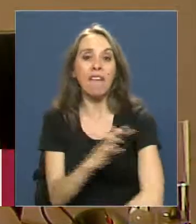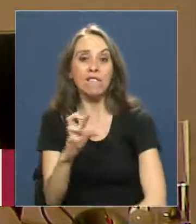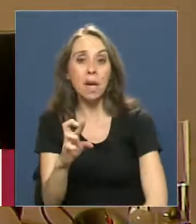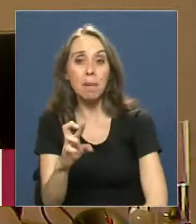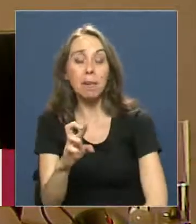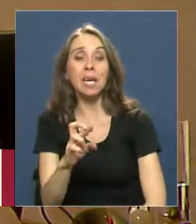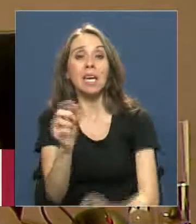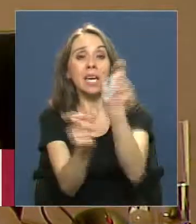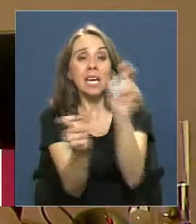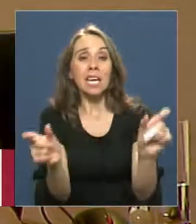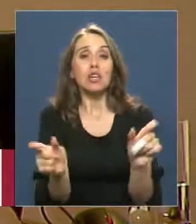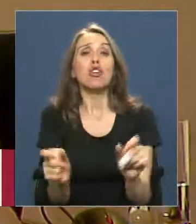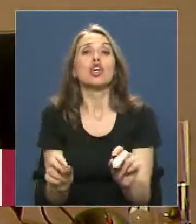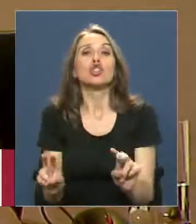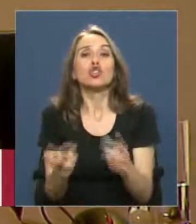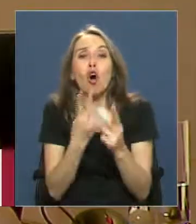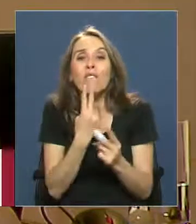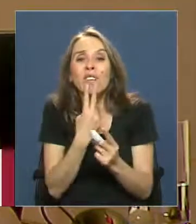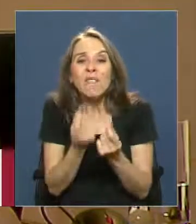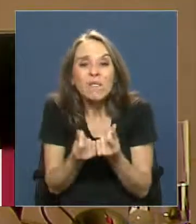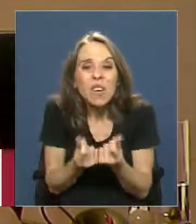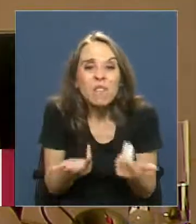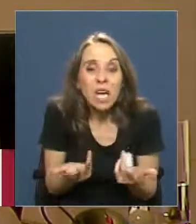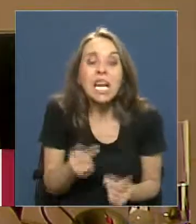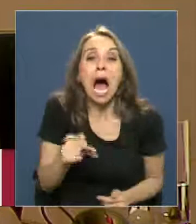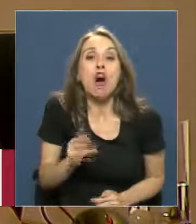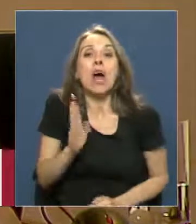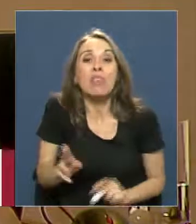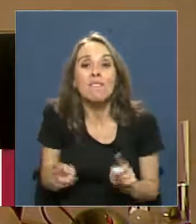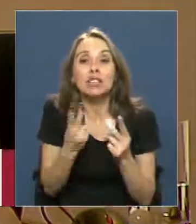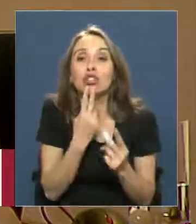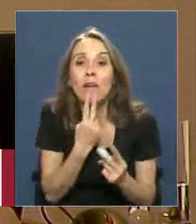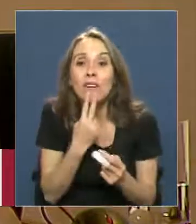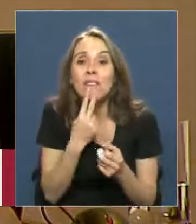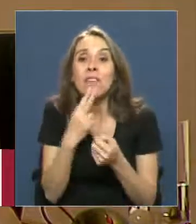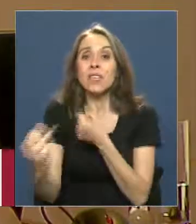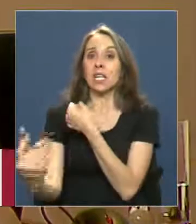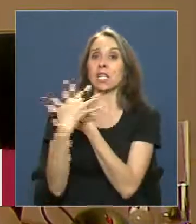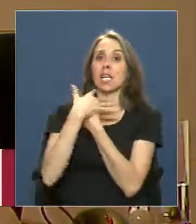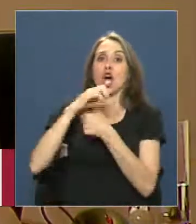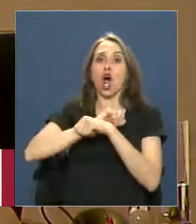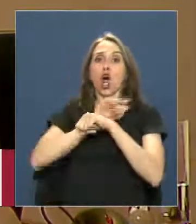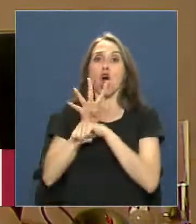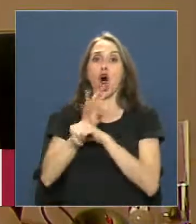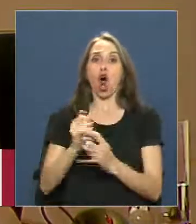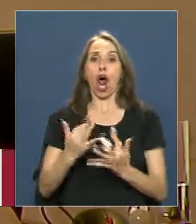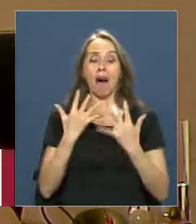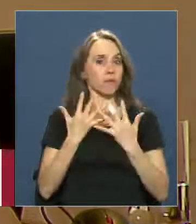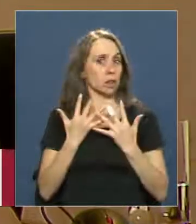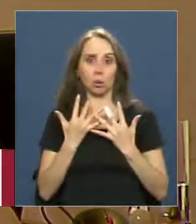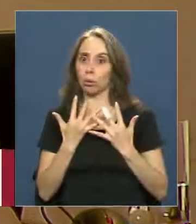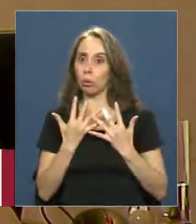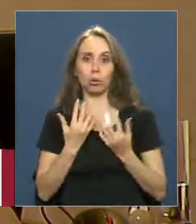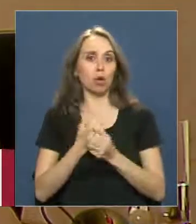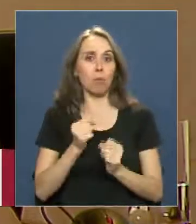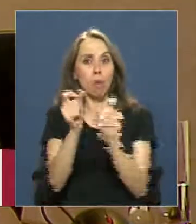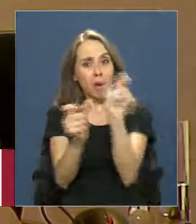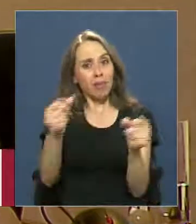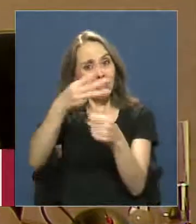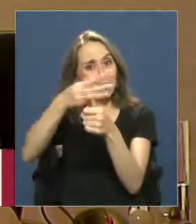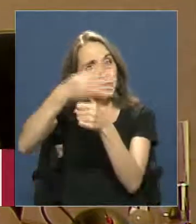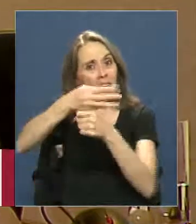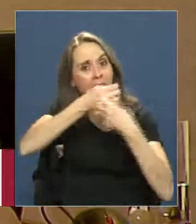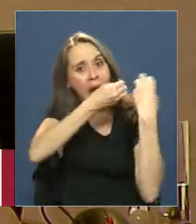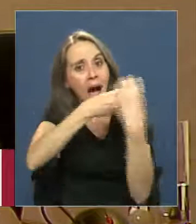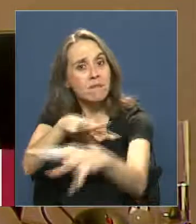hecho sobrevivientes. Ahora también deben sobrevivir al coronavirus. No podemos abandonarlos. En